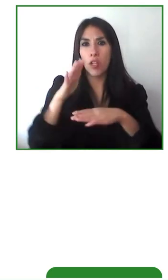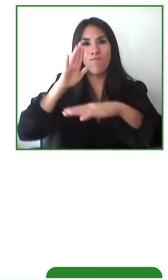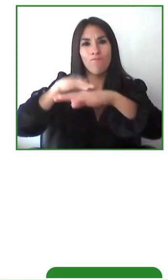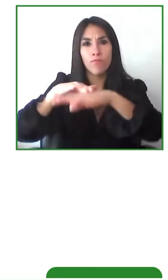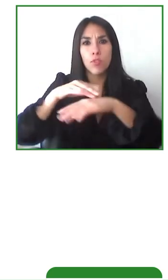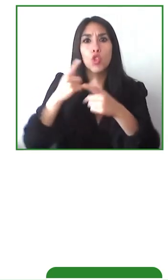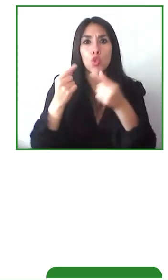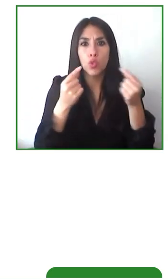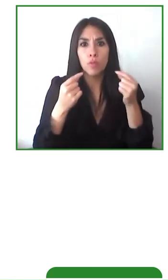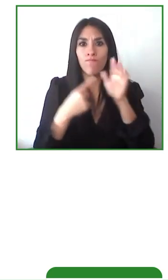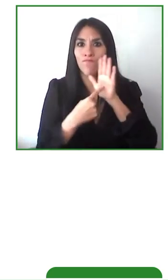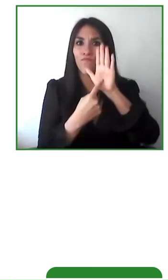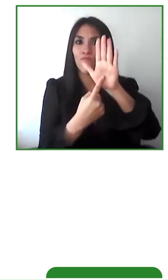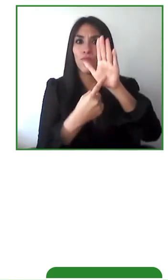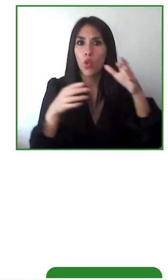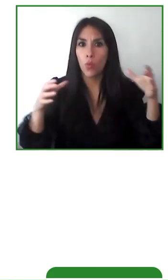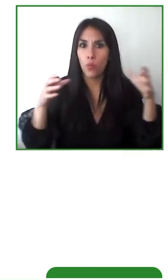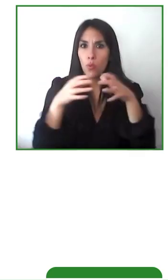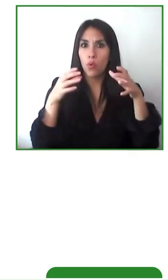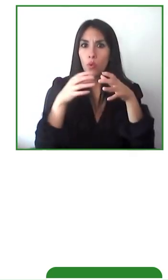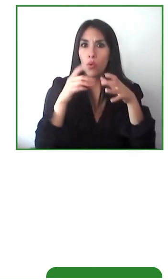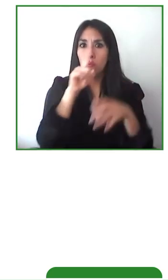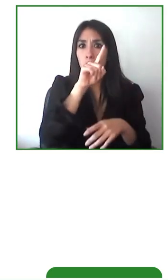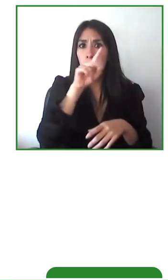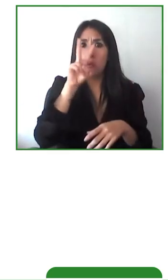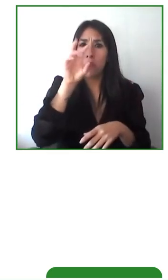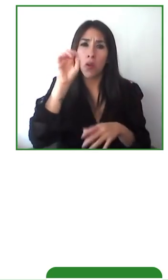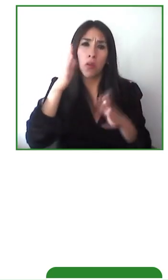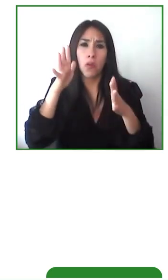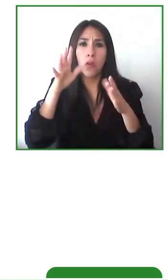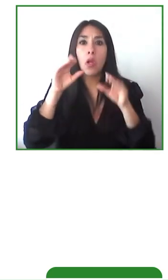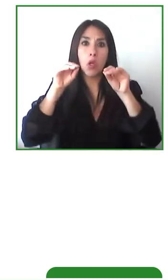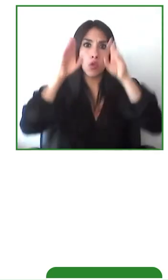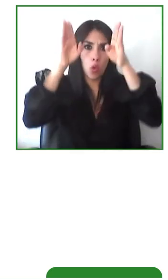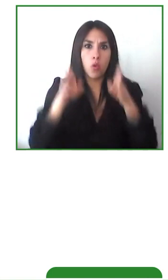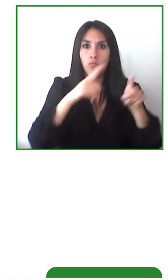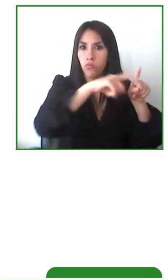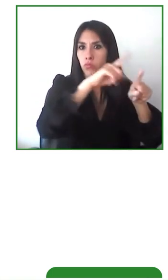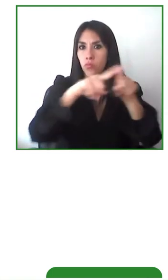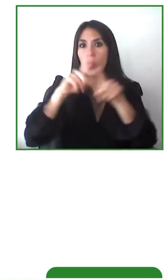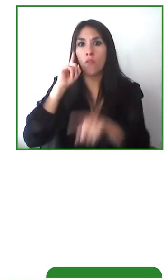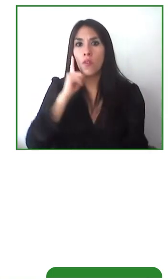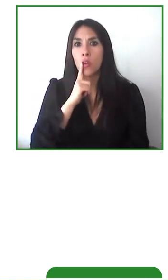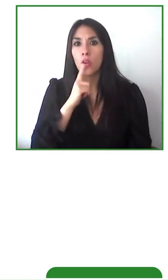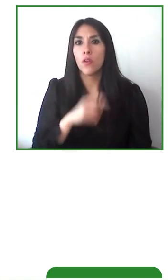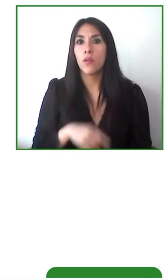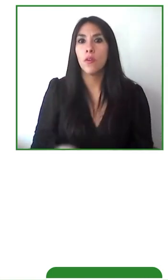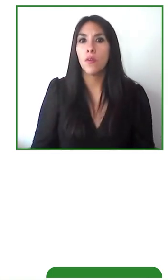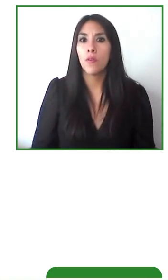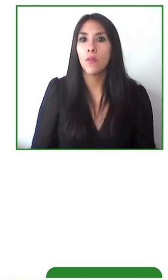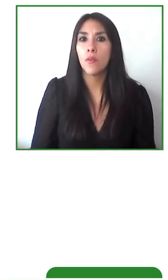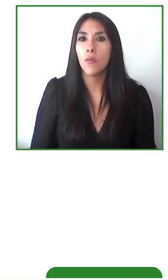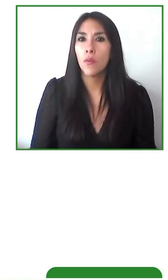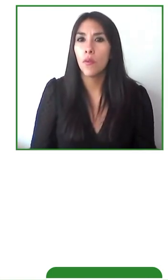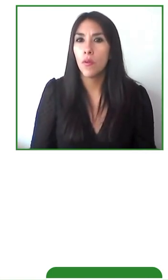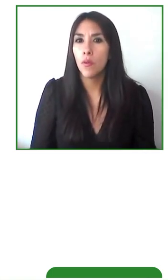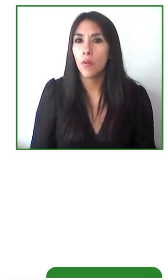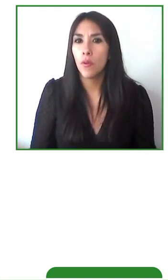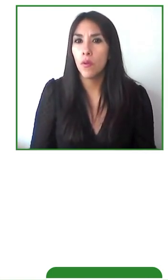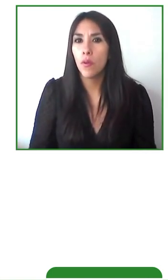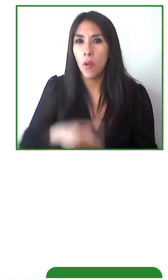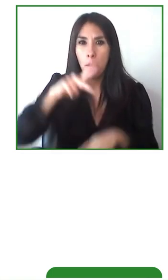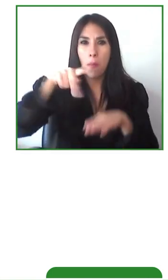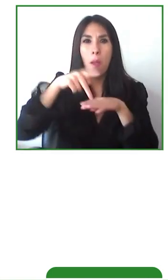profesores entrenados para los sordos en Manila. Y durante esa presentación les